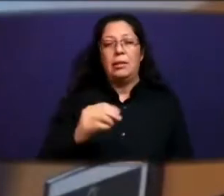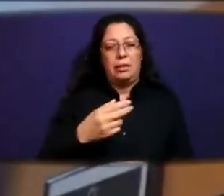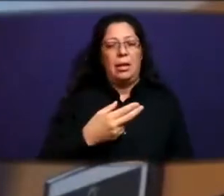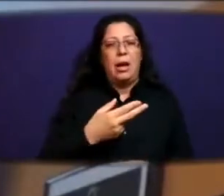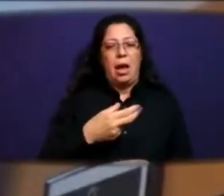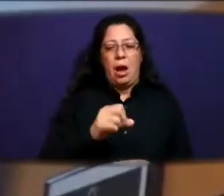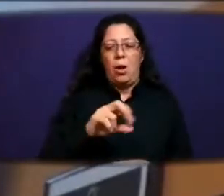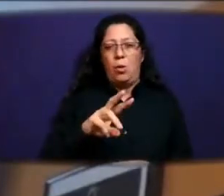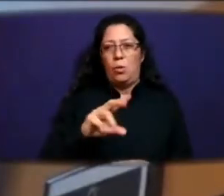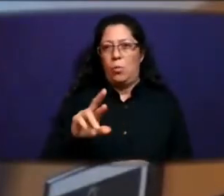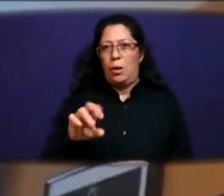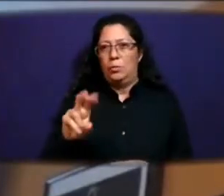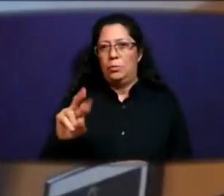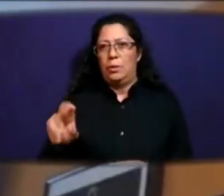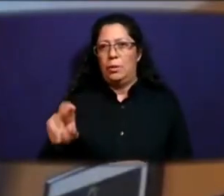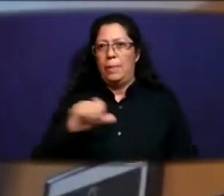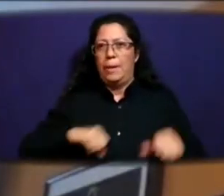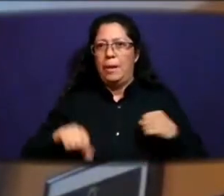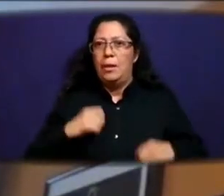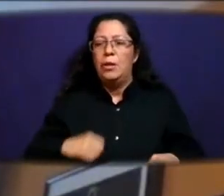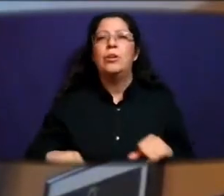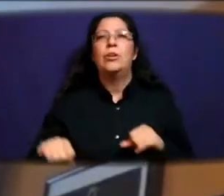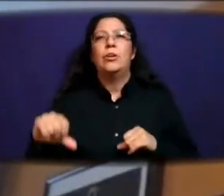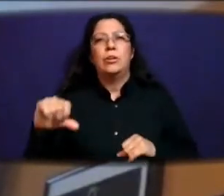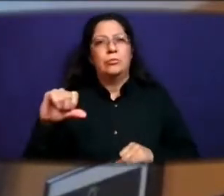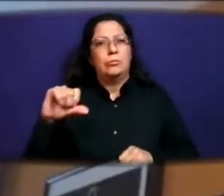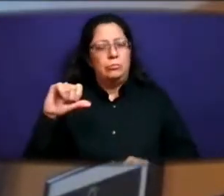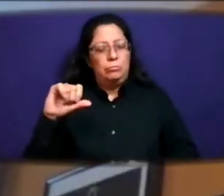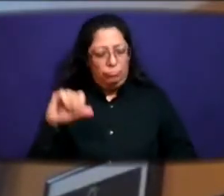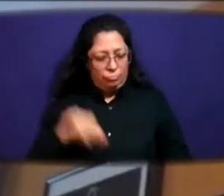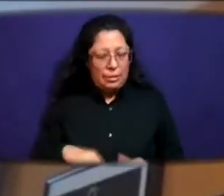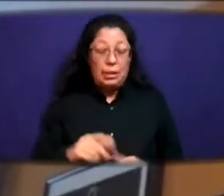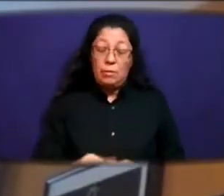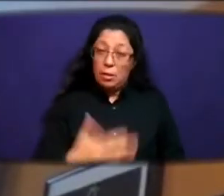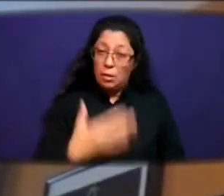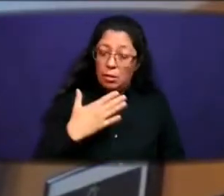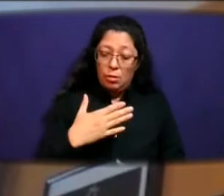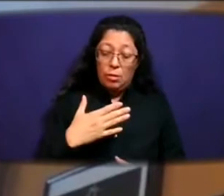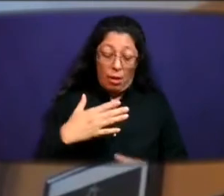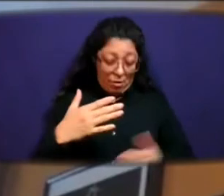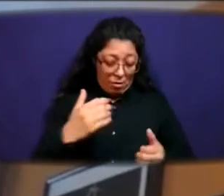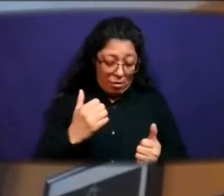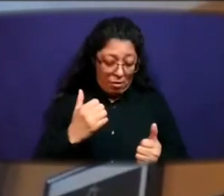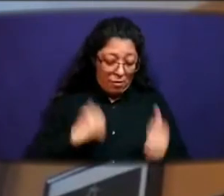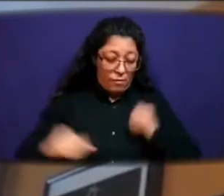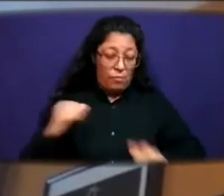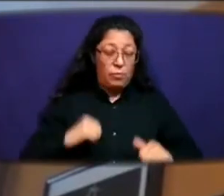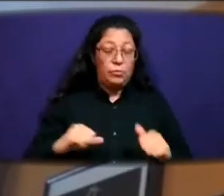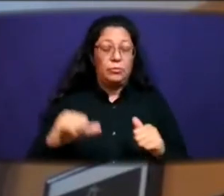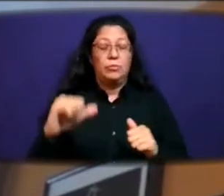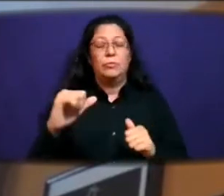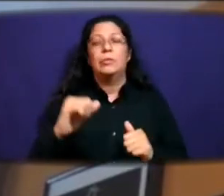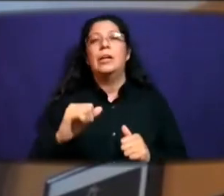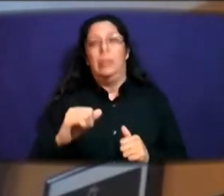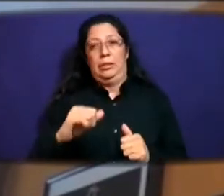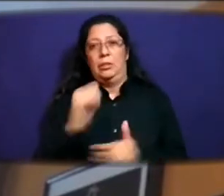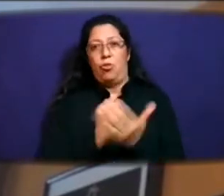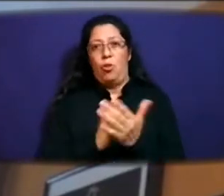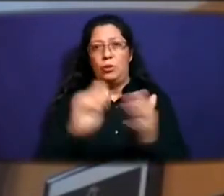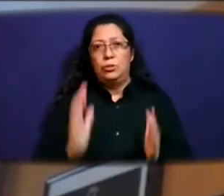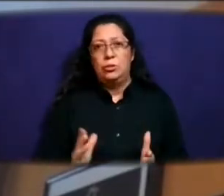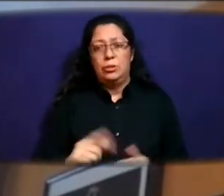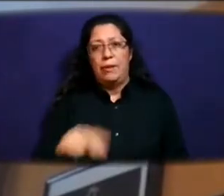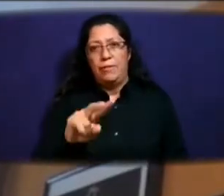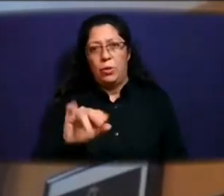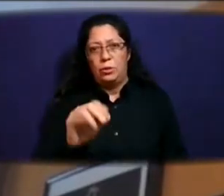nueva residencia que la escritora Virginia Grice tendrá con Katamiya por los próximos 3 años. Estamos muy emocionados